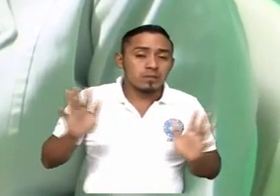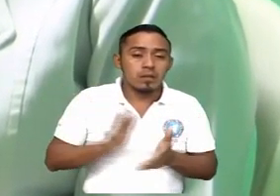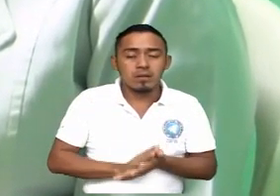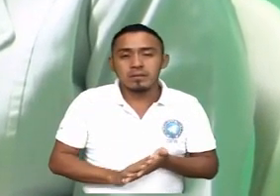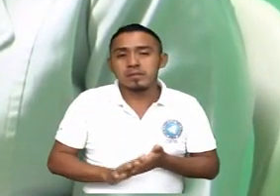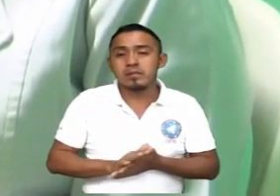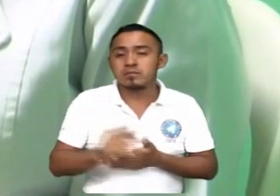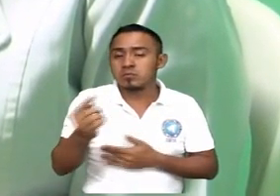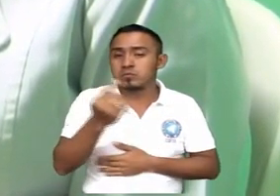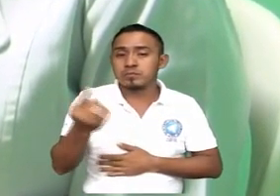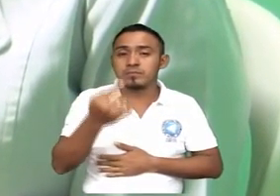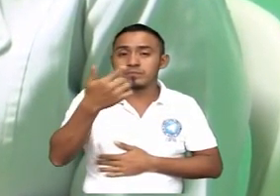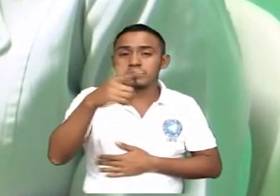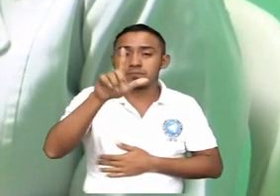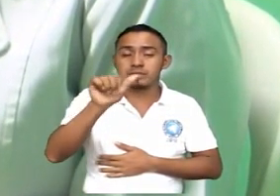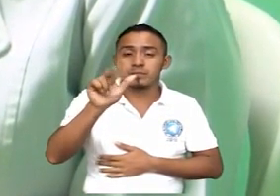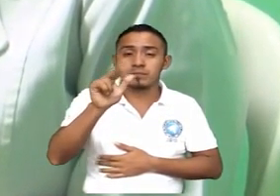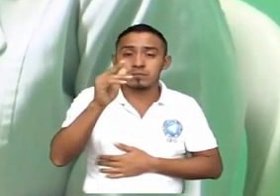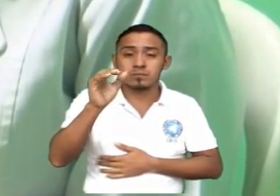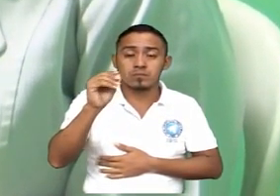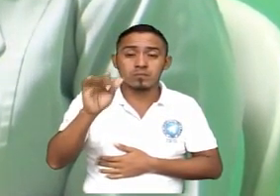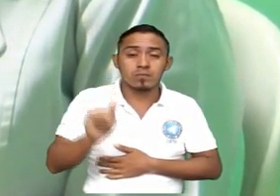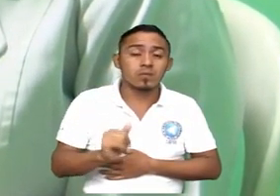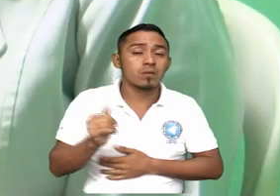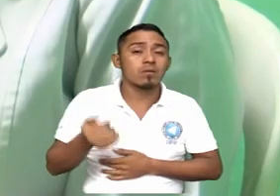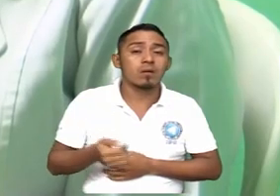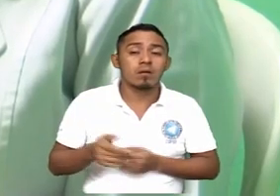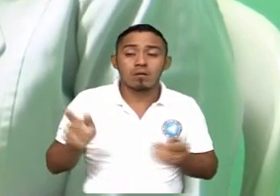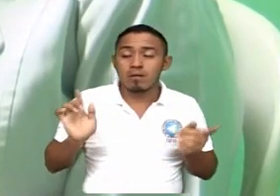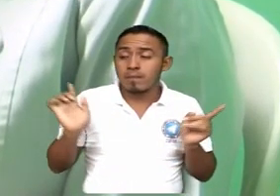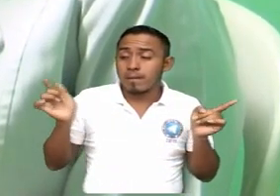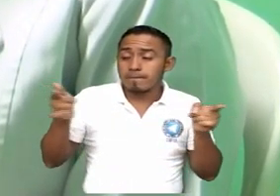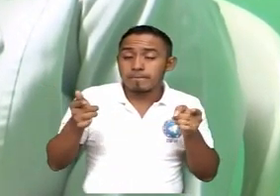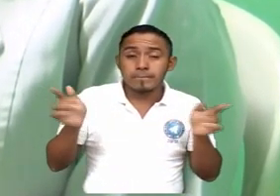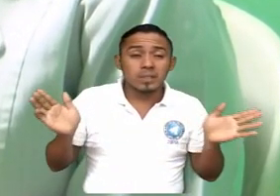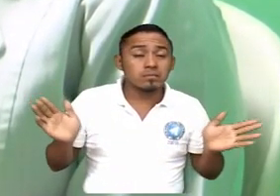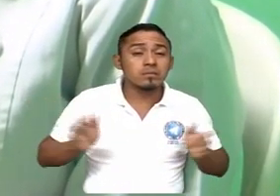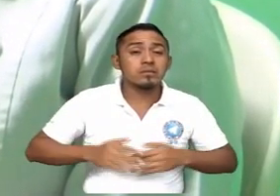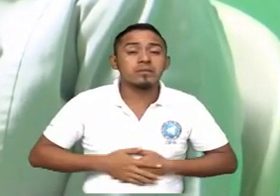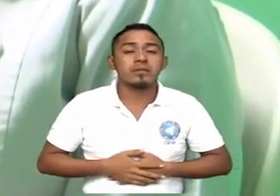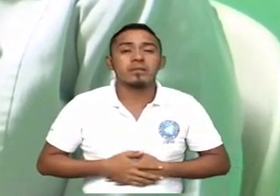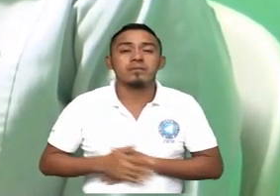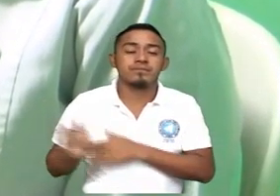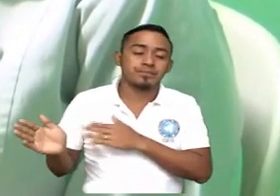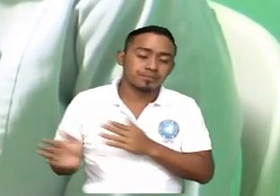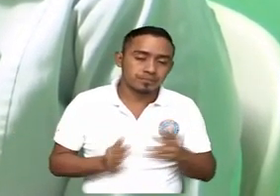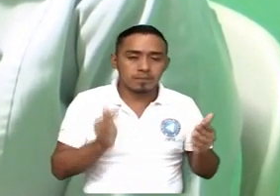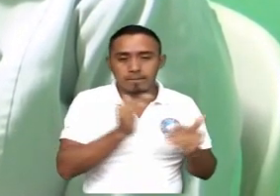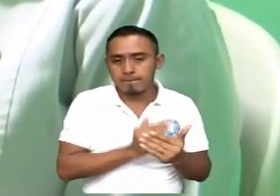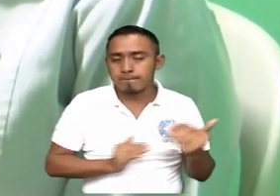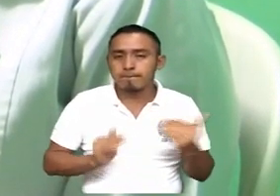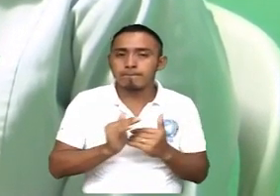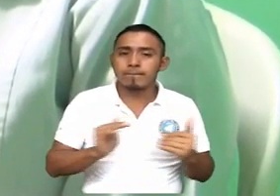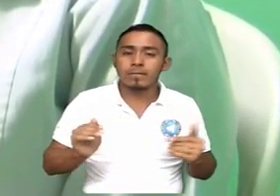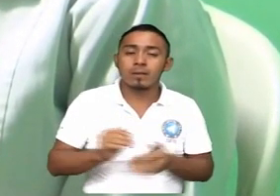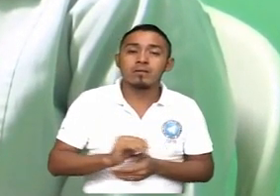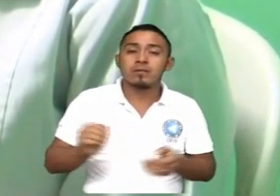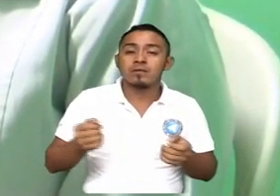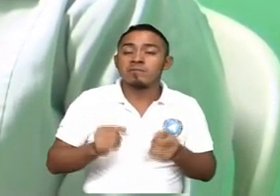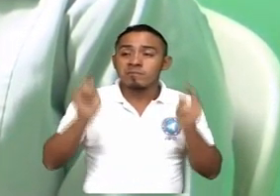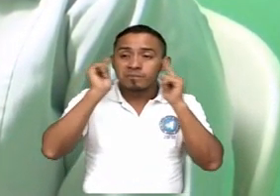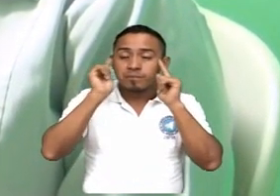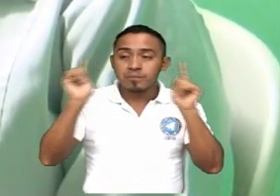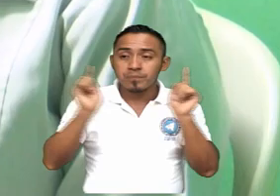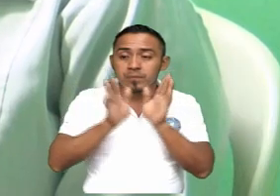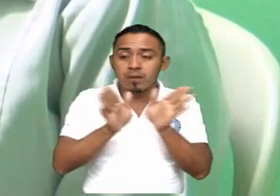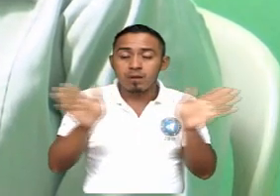de glaucoma, que es el glaucoma de ángulo cerrado, que es con menor frecuencia. El que más frecuente es el del ángulo abierto, que